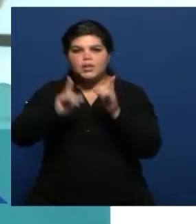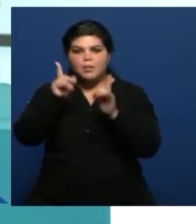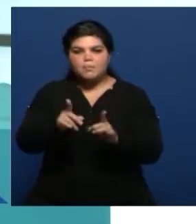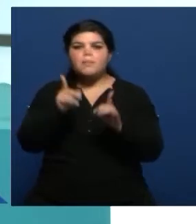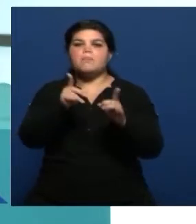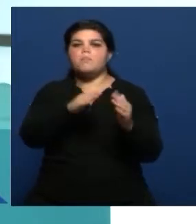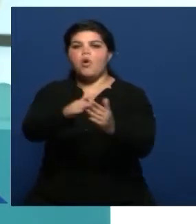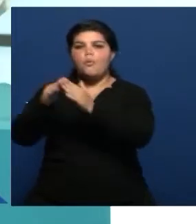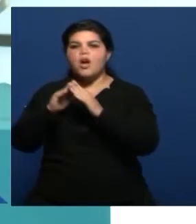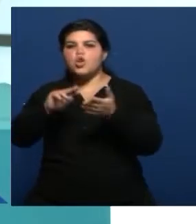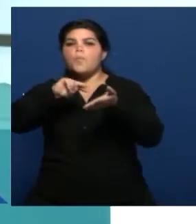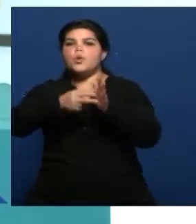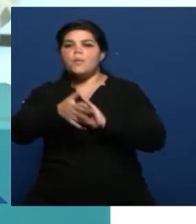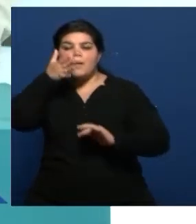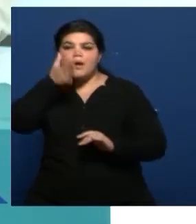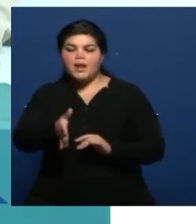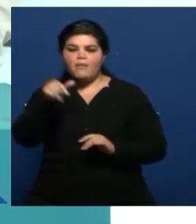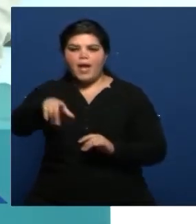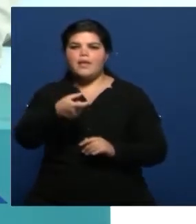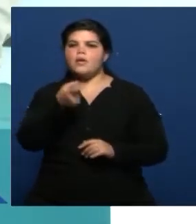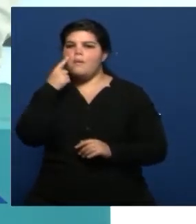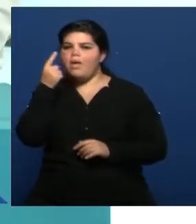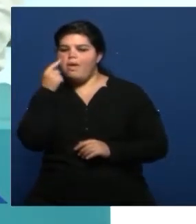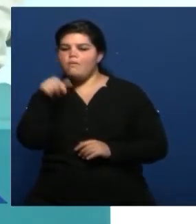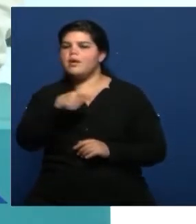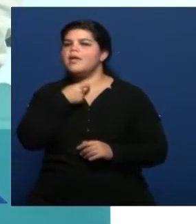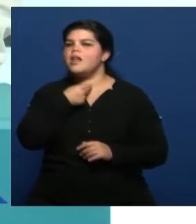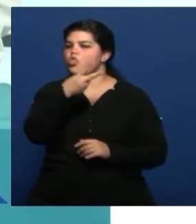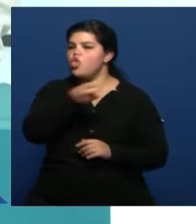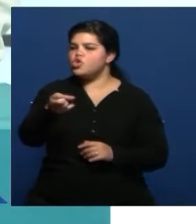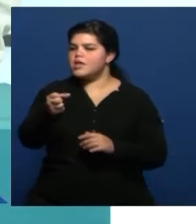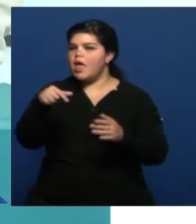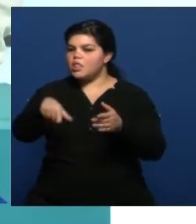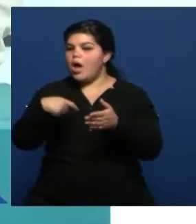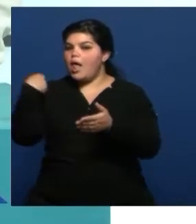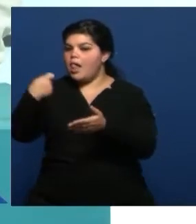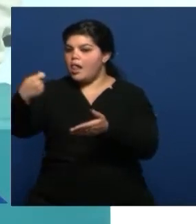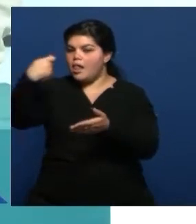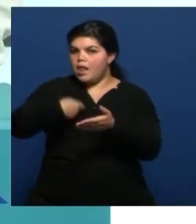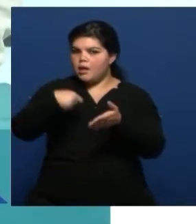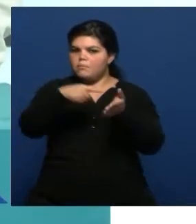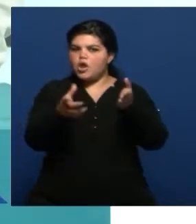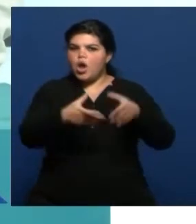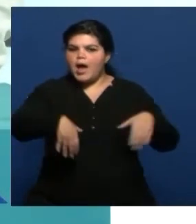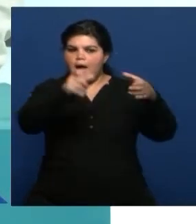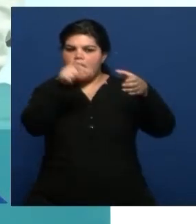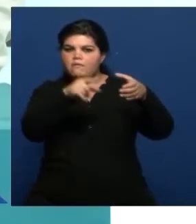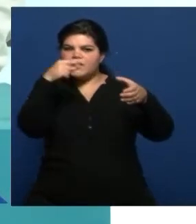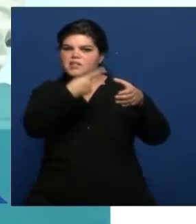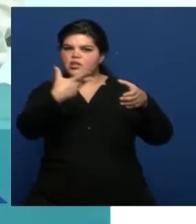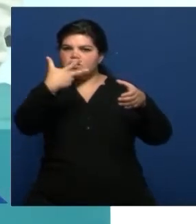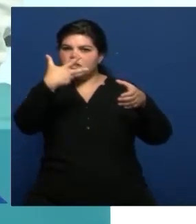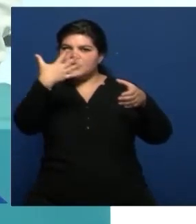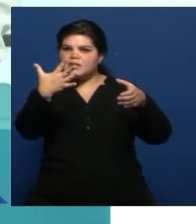llamados conflictivos, si un vivo le quiere cobrar 200 y está grabado en la garrafa que vale 135, yo quiero ver si se van a